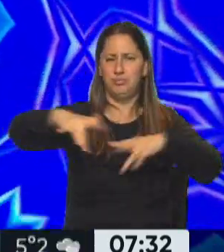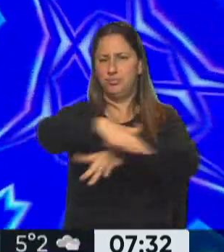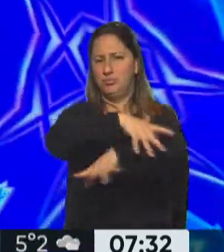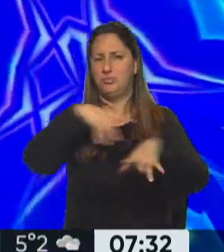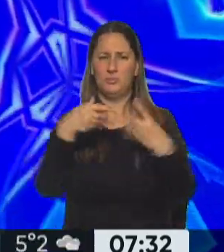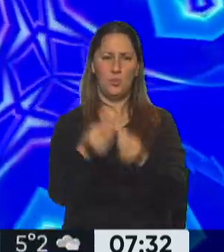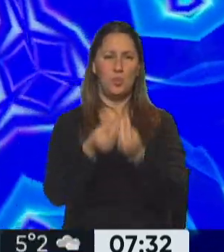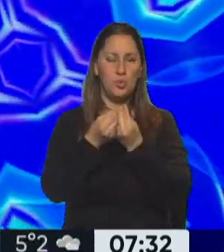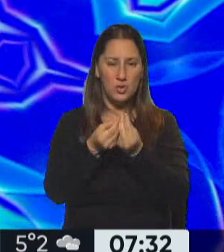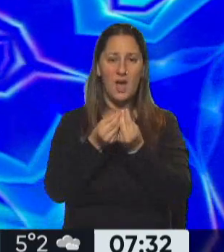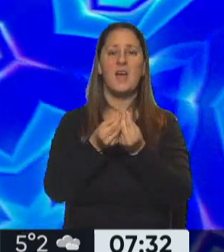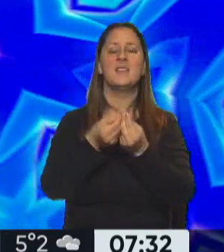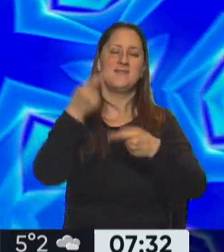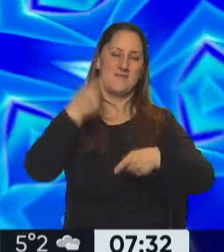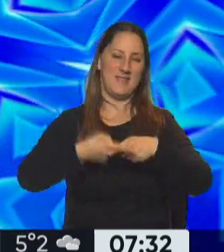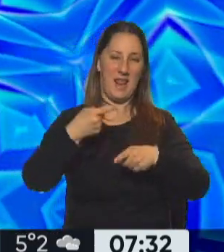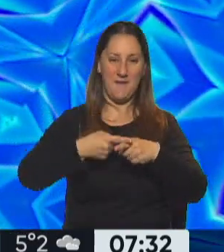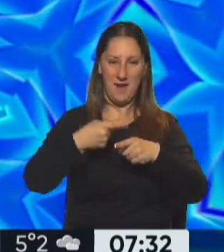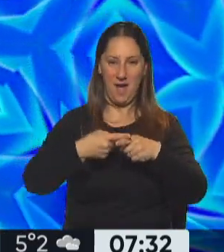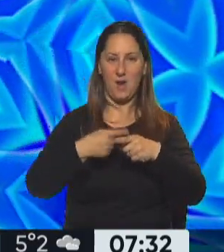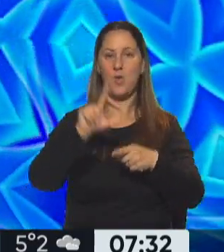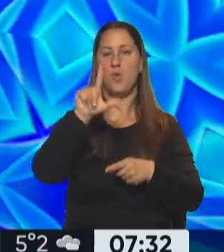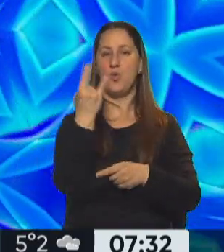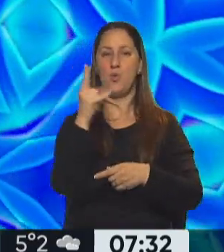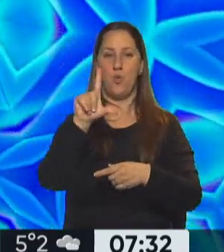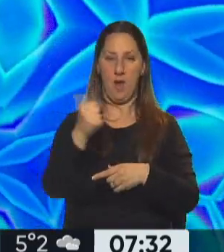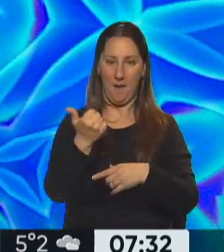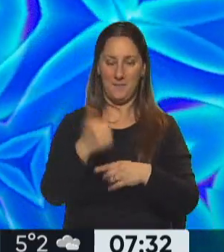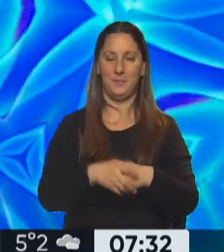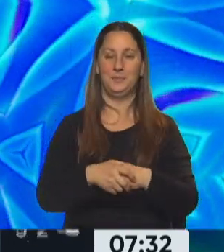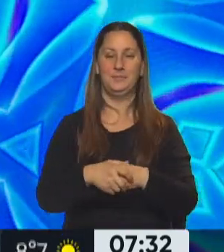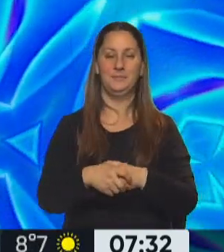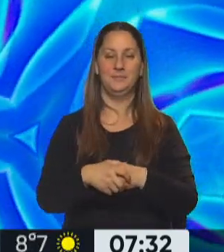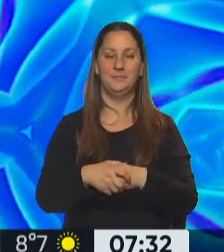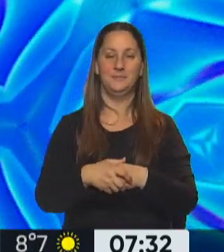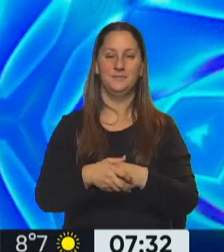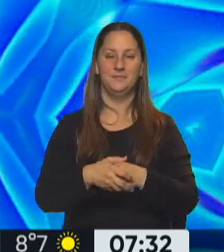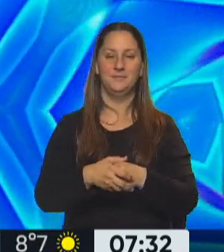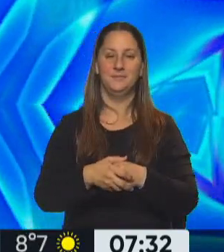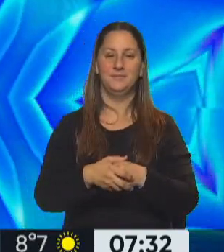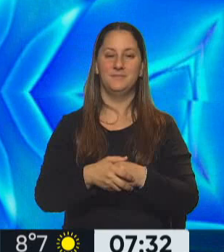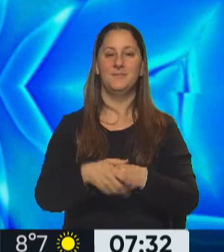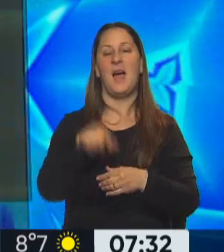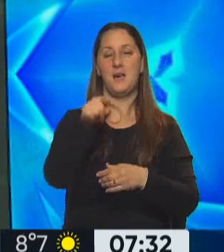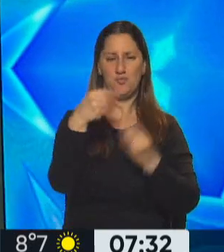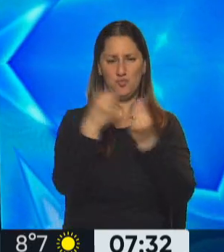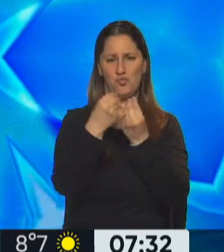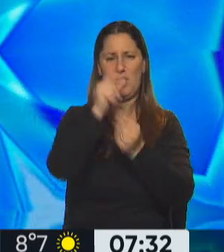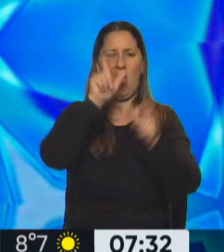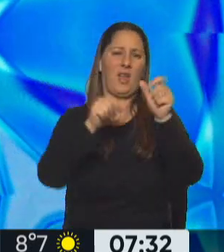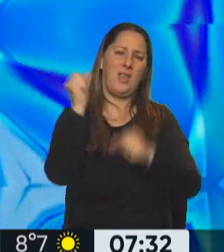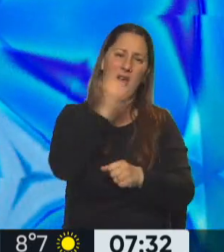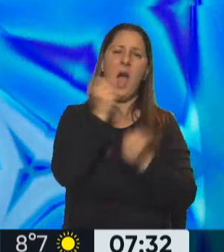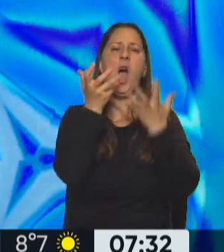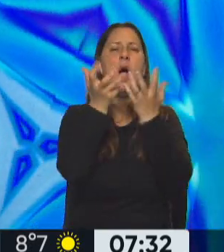se sumaron a la celebración de Lula da Silva. Y precisamente, más allá de que muchísimos artistas apoyaron la